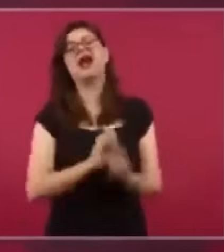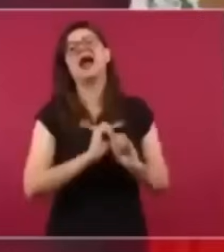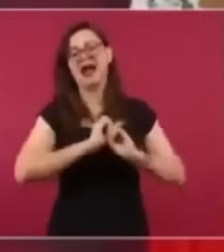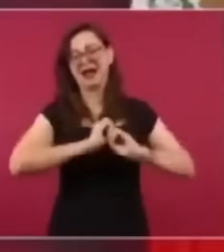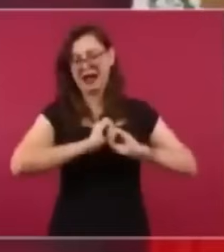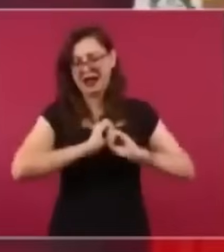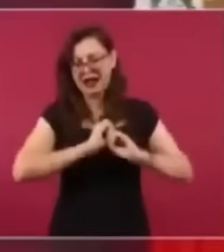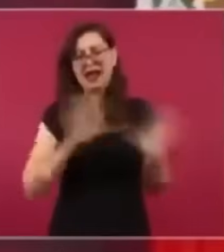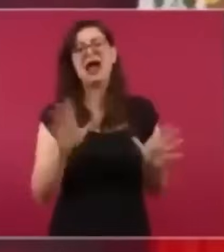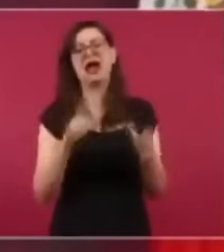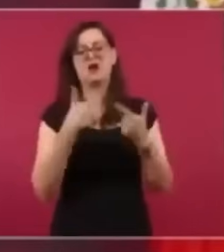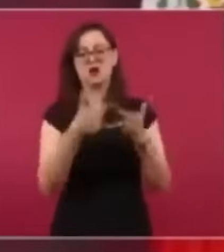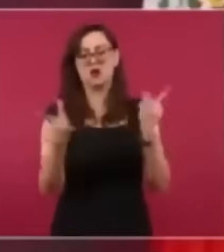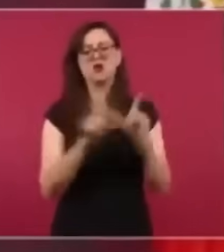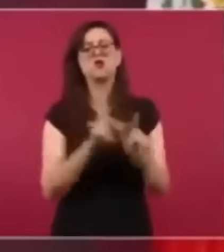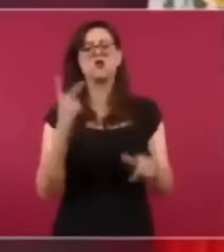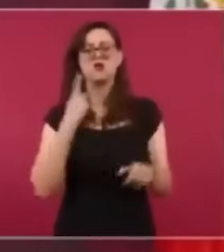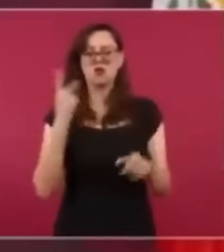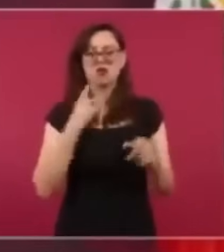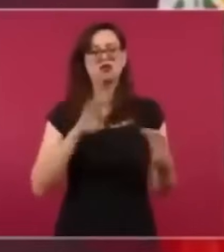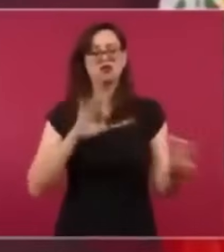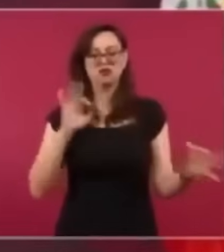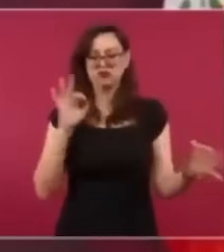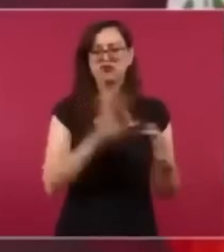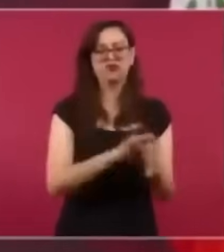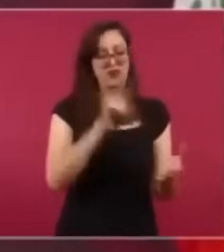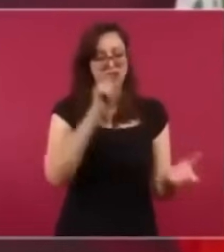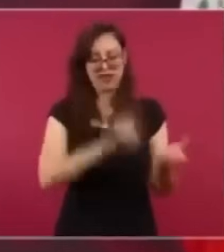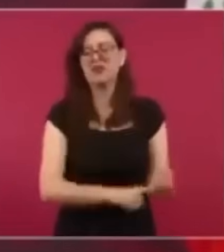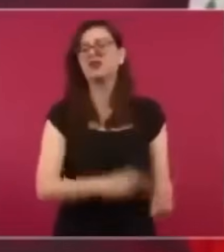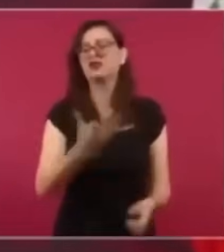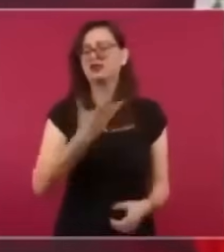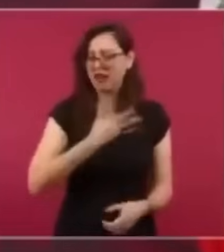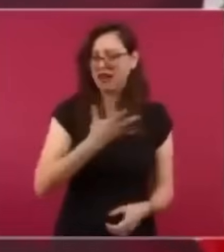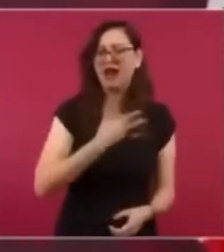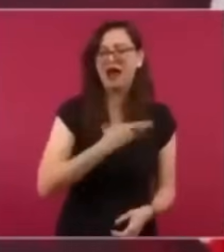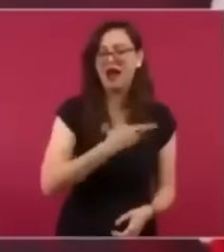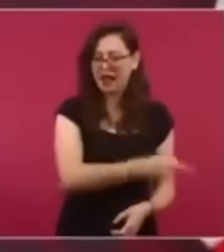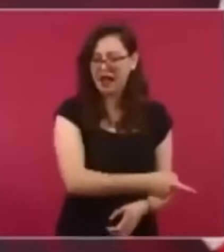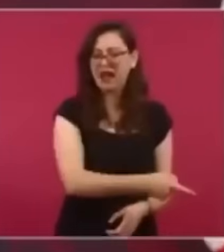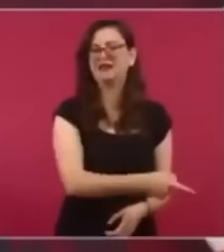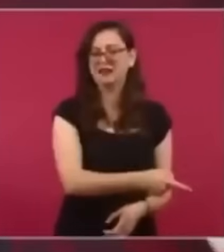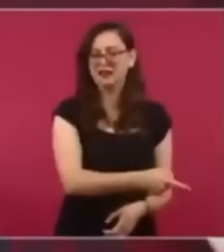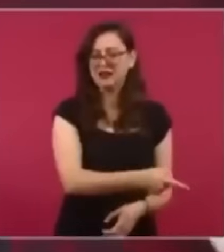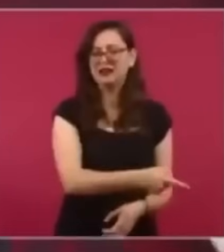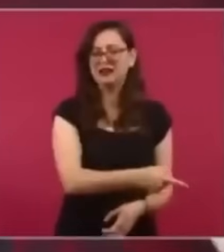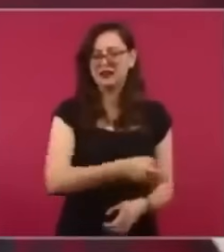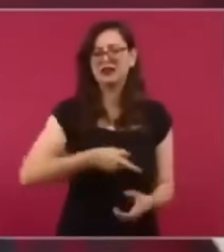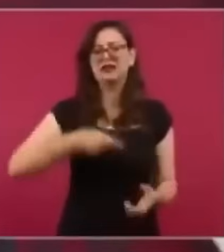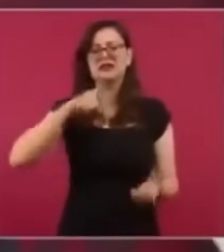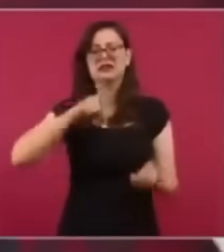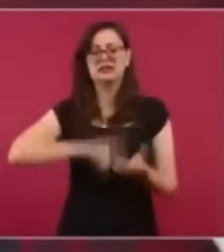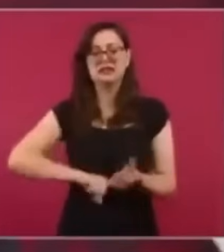una pieza clave en todo